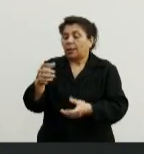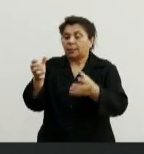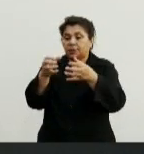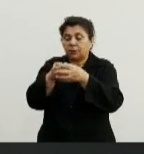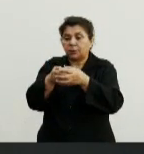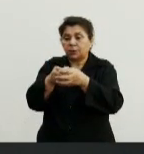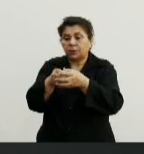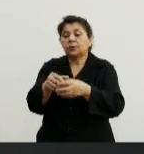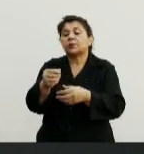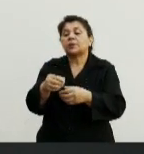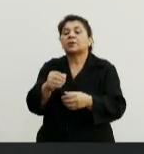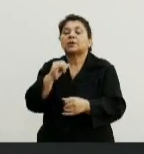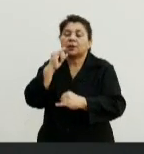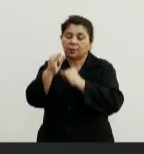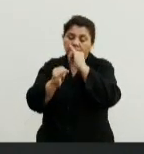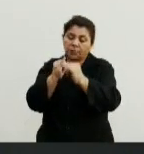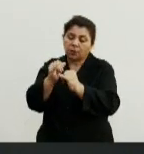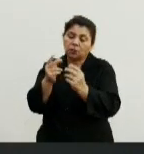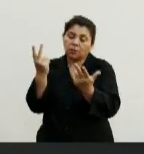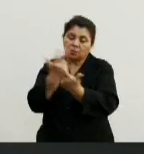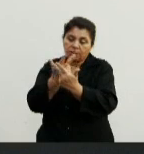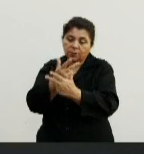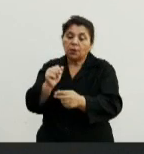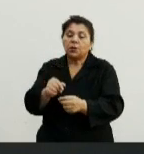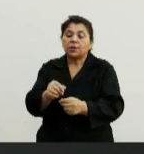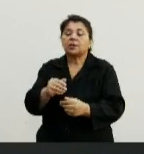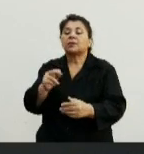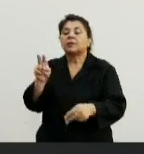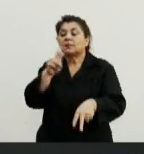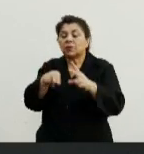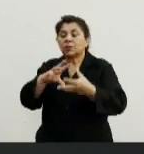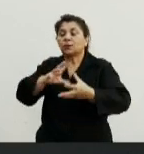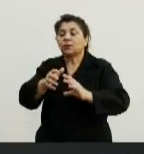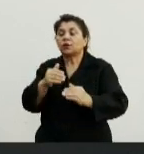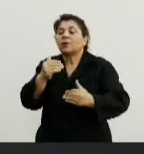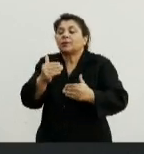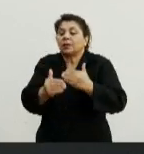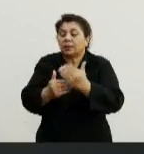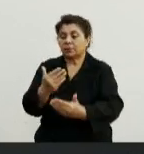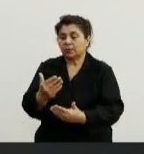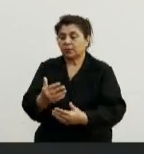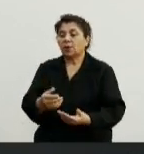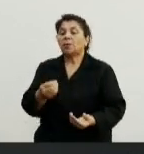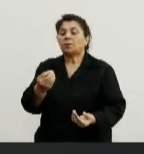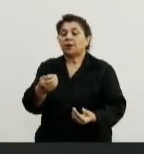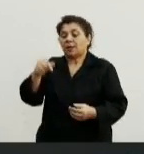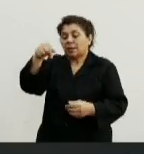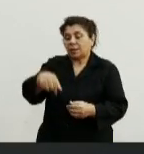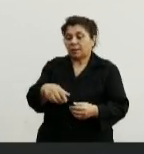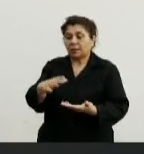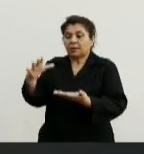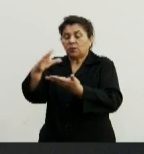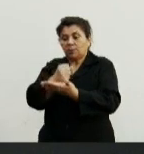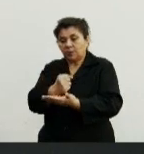probablemente en breve se podrá empezar a trabajar en líneas de acción pensando en la recuperación y la reactivación